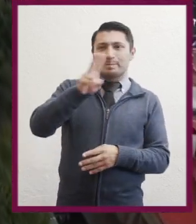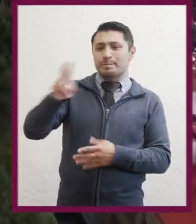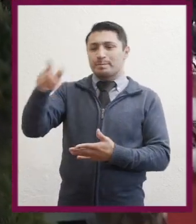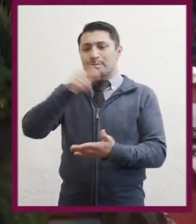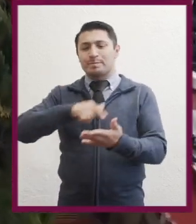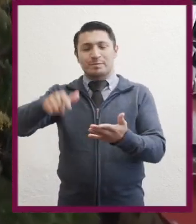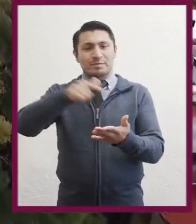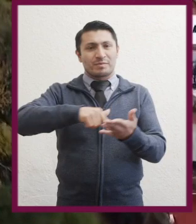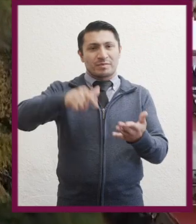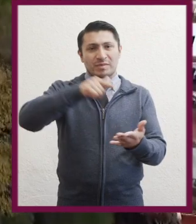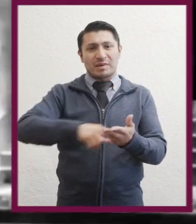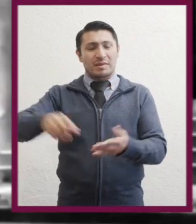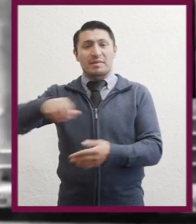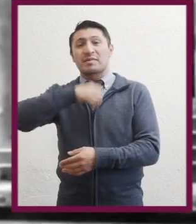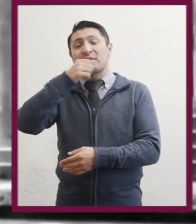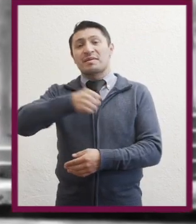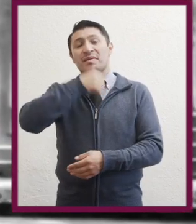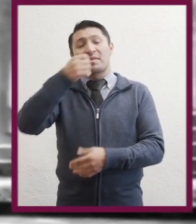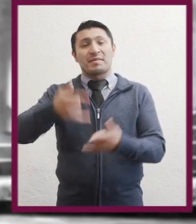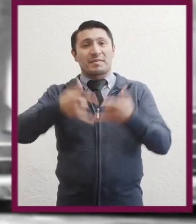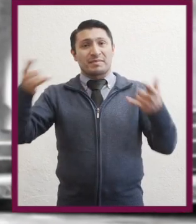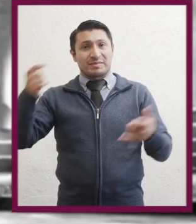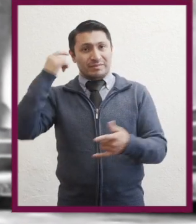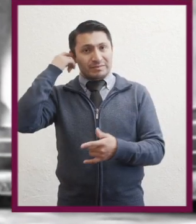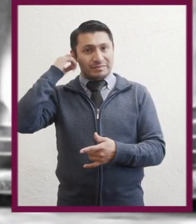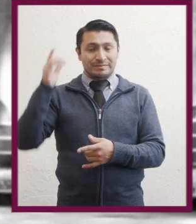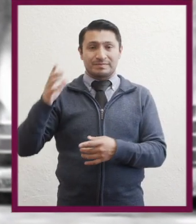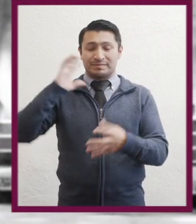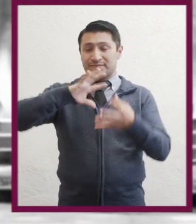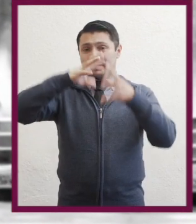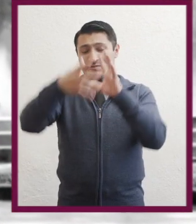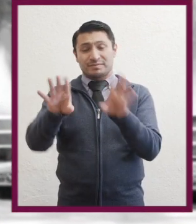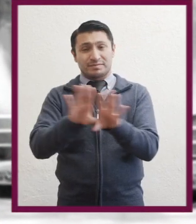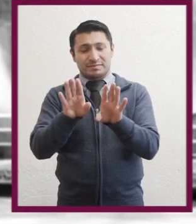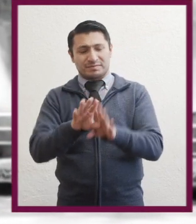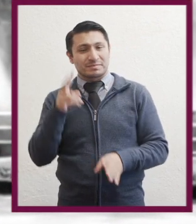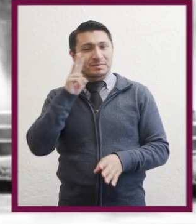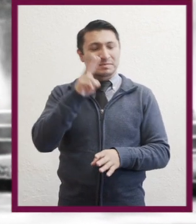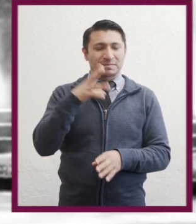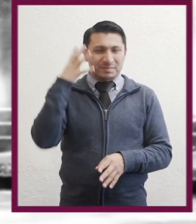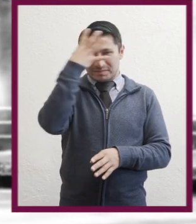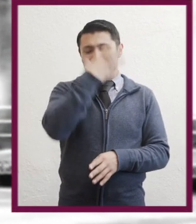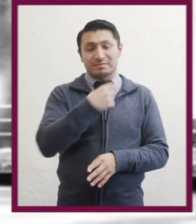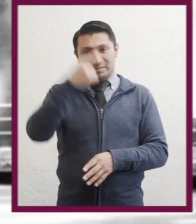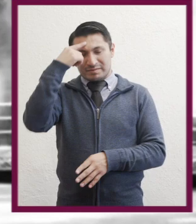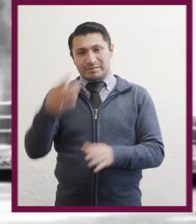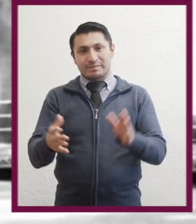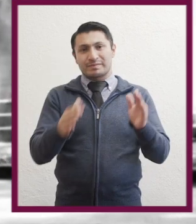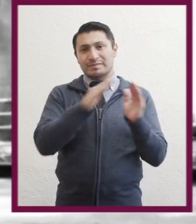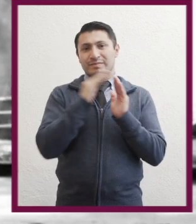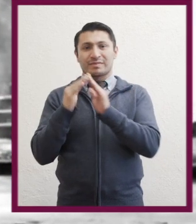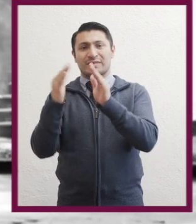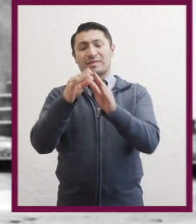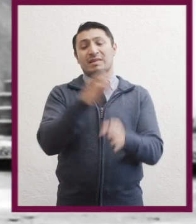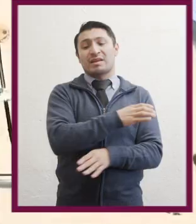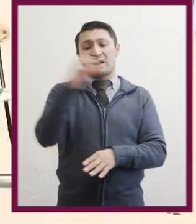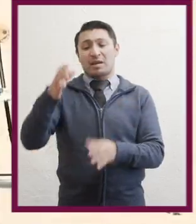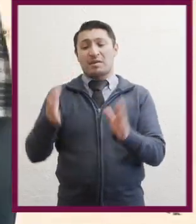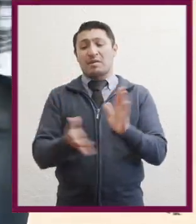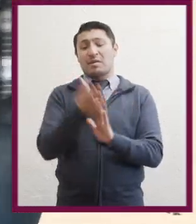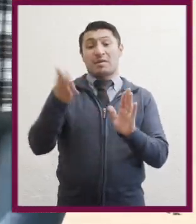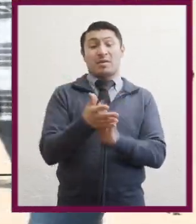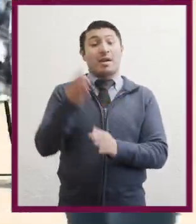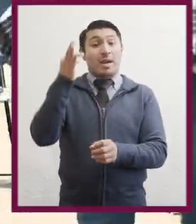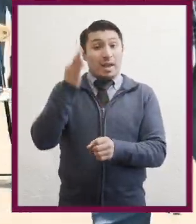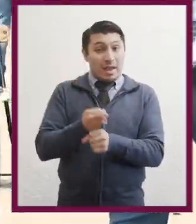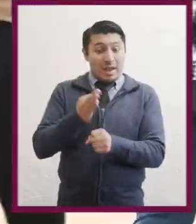entre viejos relatos. El buen clima y la vegetación la hicieron un destino favorito para construir viviendas de campo, y